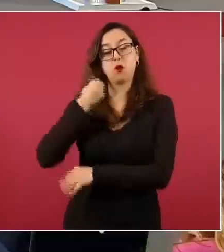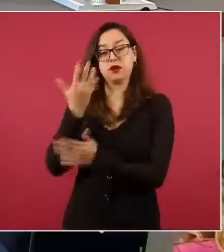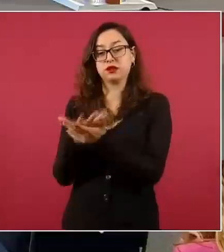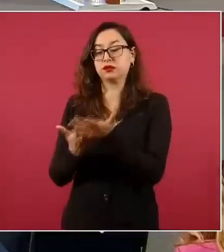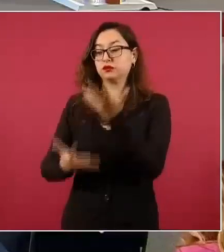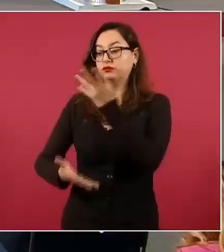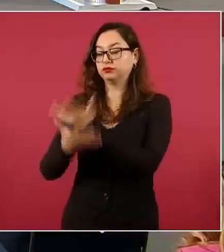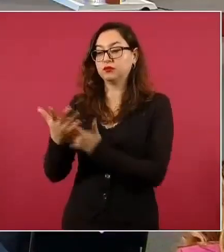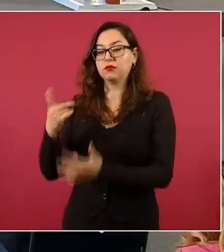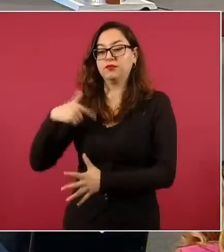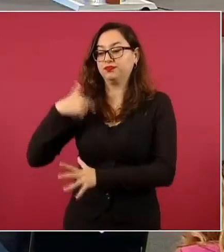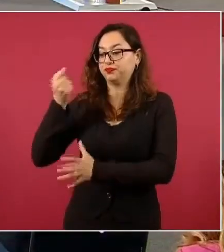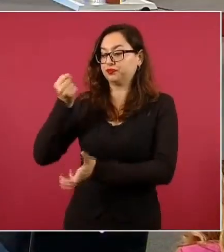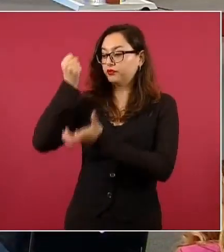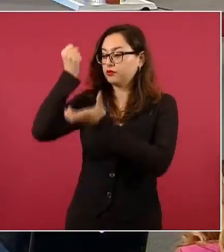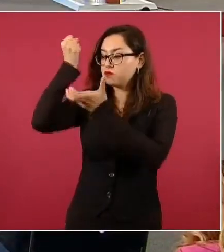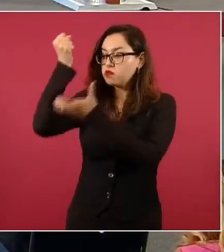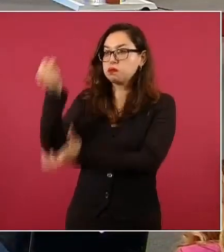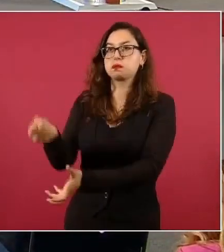Llevamos invertidos